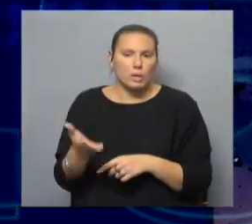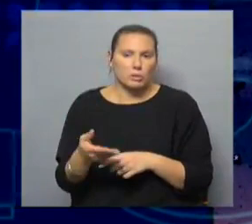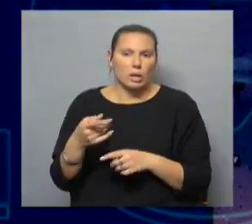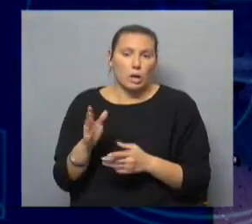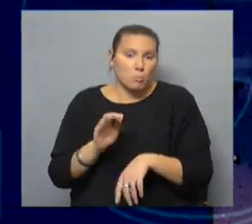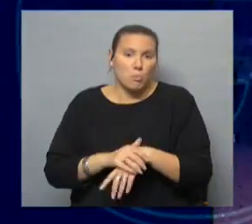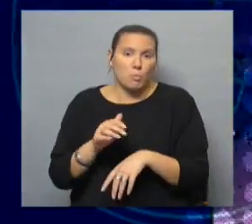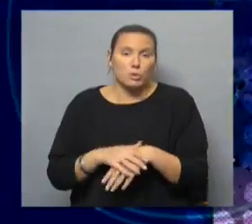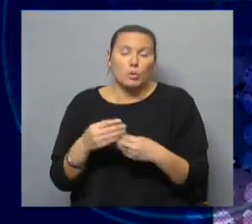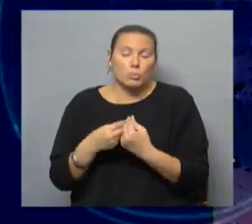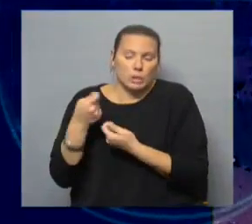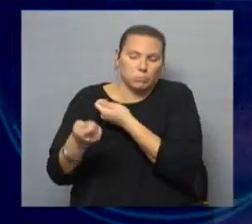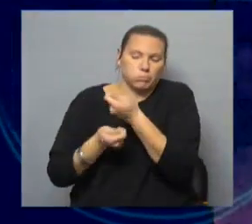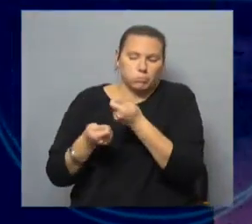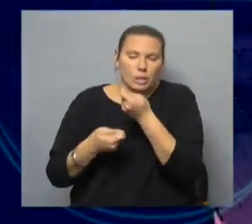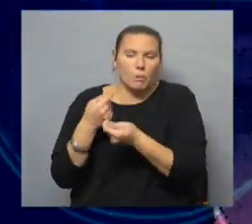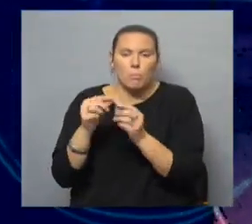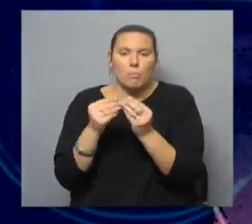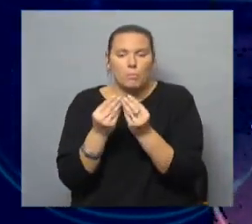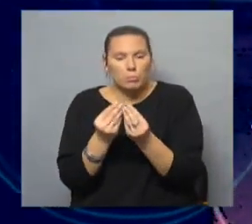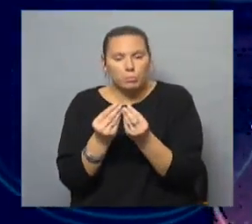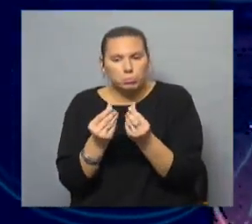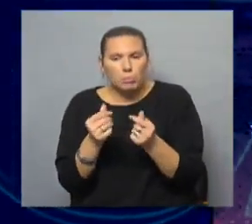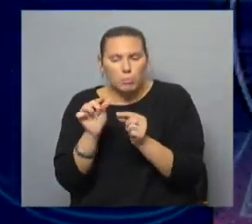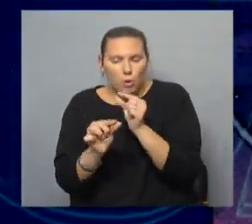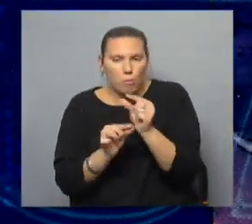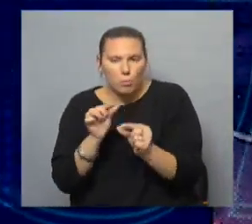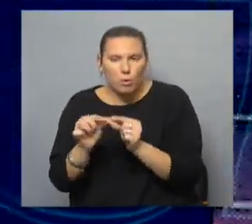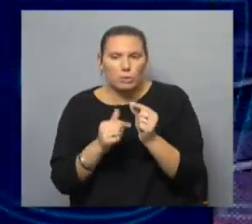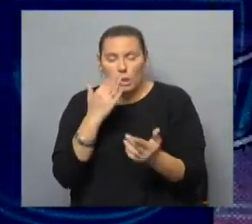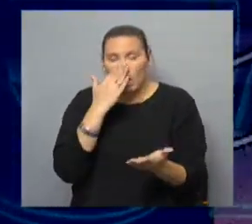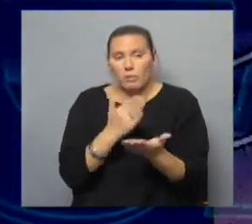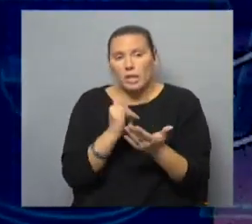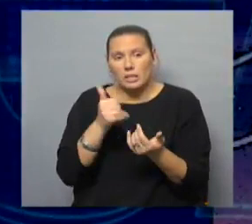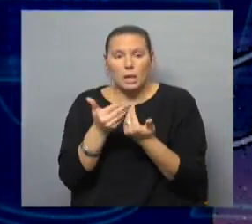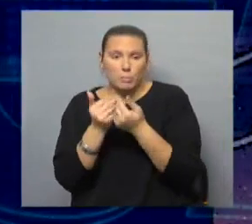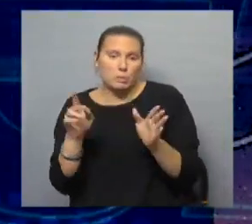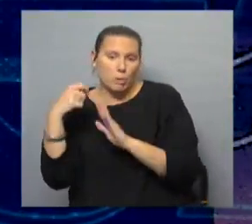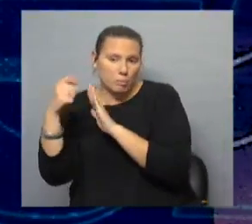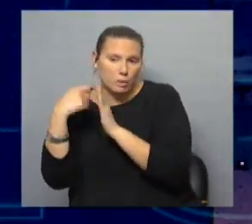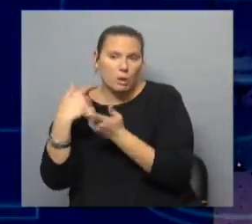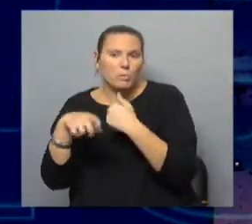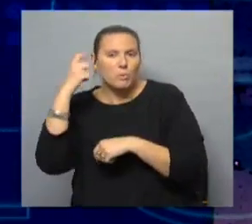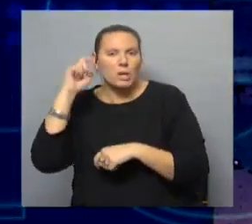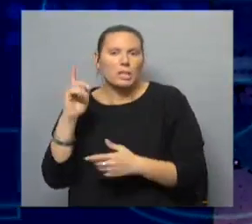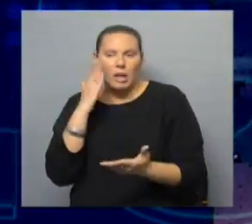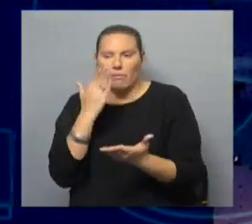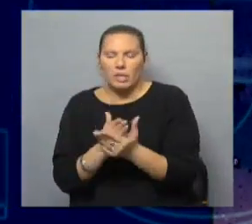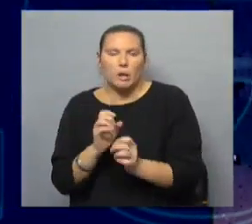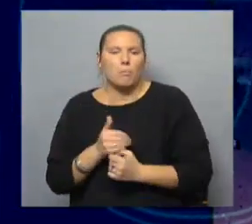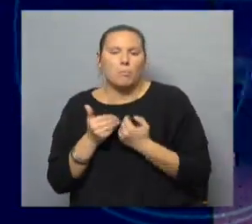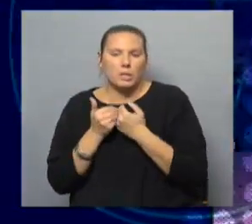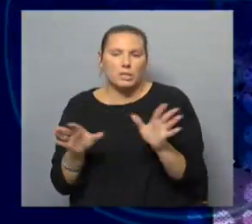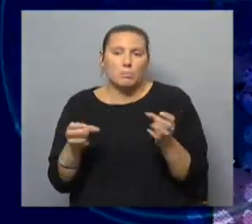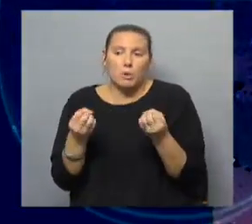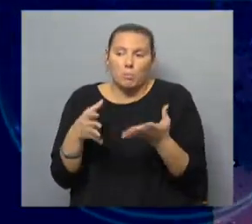en un momento y ahí empiezo a desglosar. Y entonces a veces termina pasando que sí, el final está al principio, pero lo que pasa es que no hay una idea de final ni de principio porque la vida en